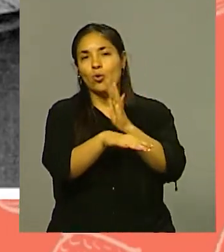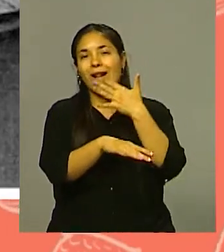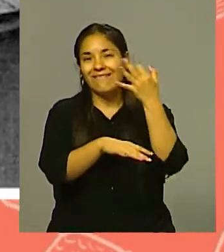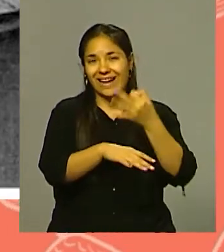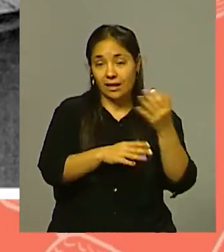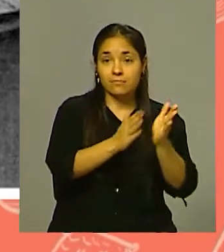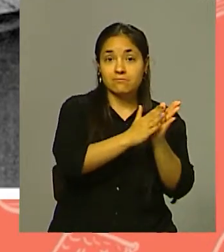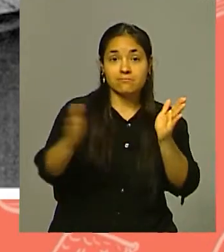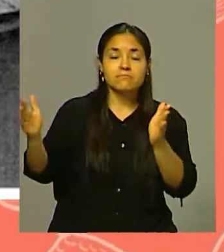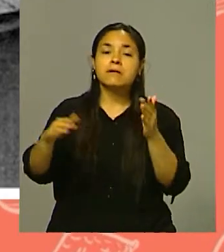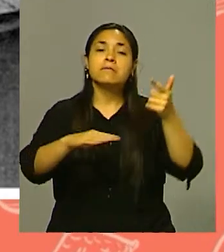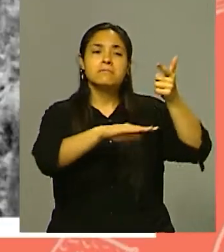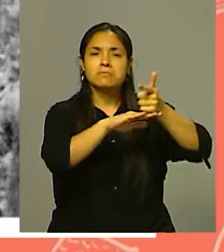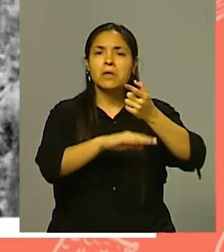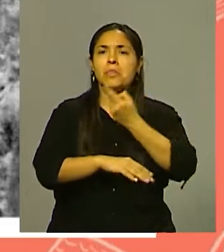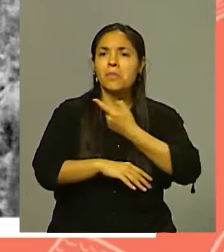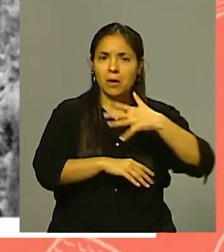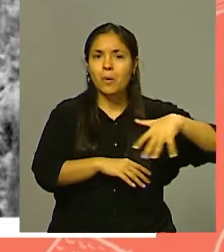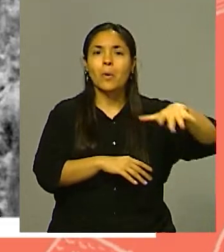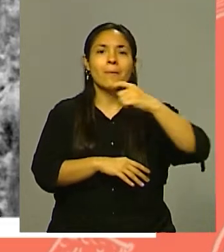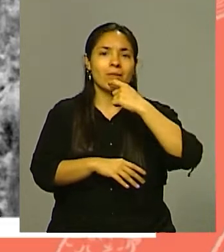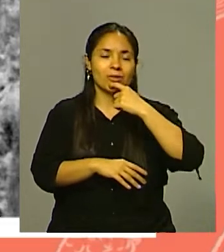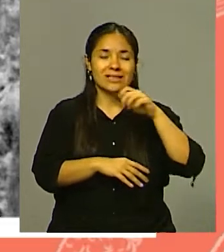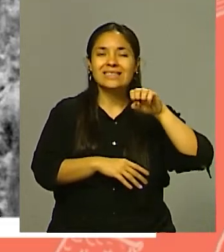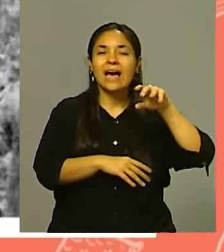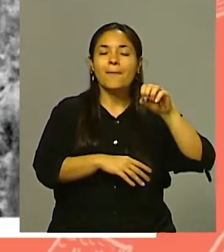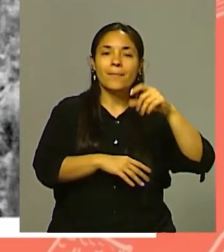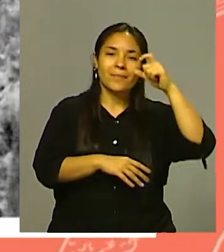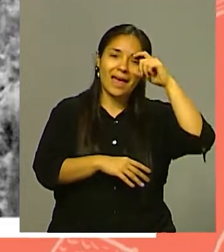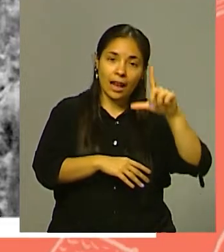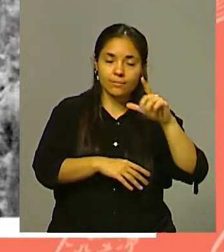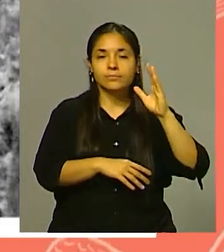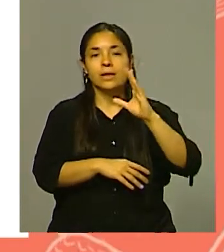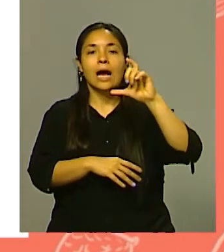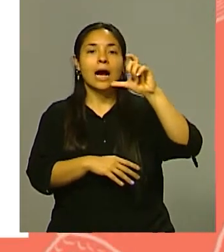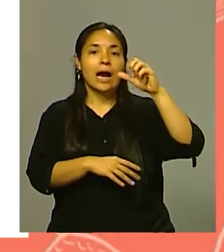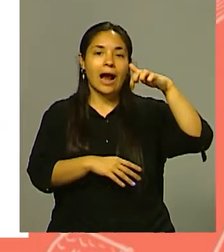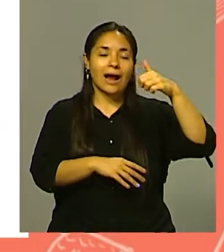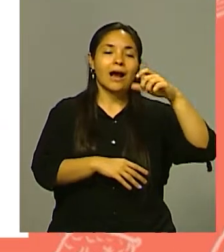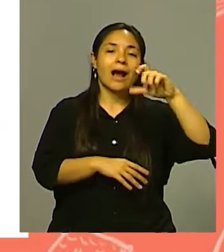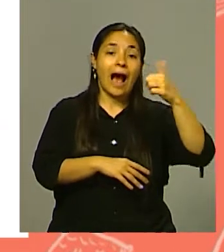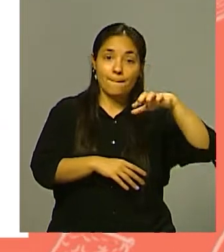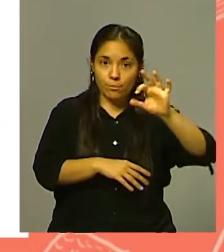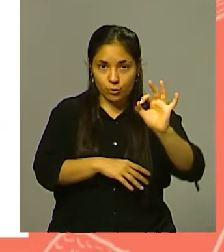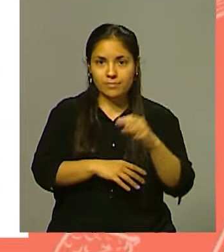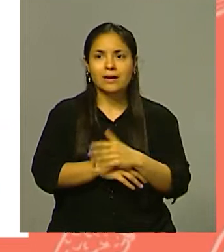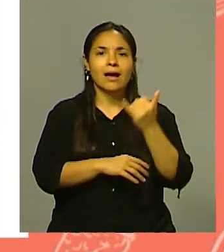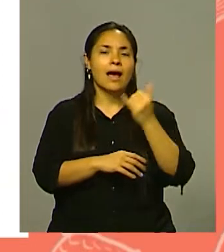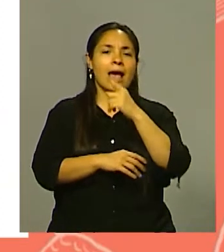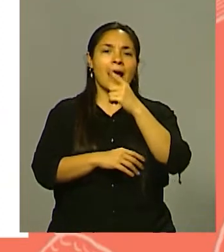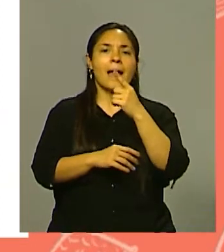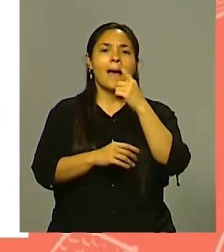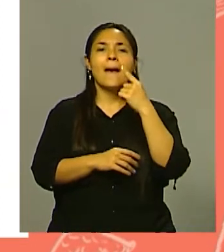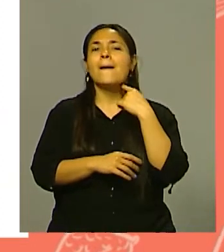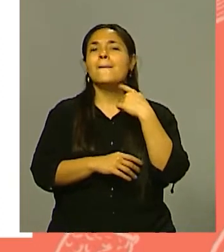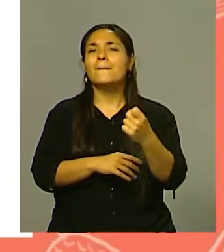de Mendoza. Se llama El Capo, este documental. Hay una corriente del revisionismo histórico en España que analiza